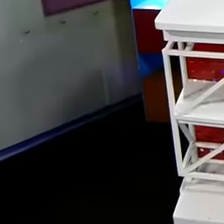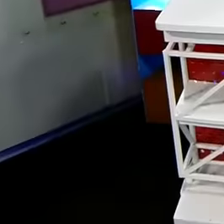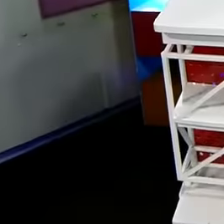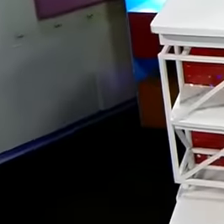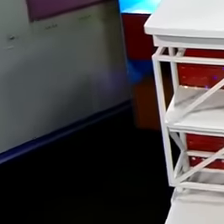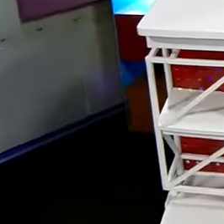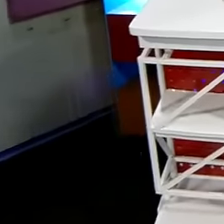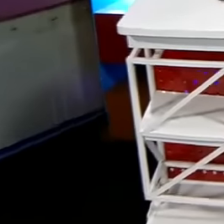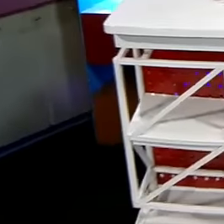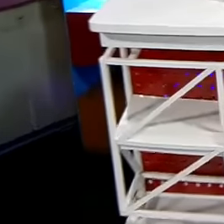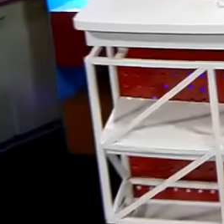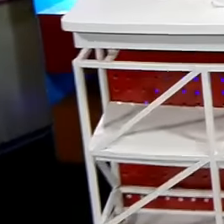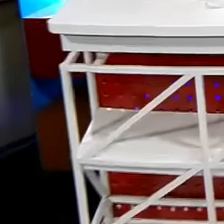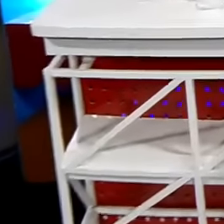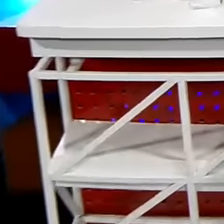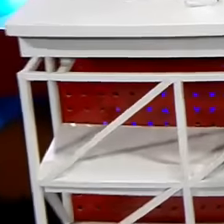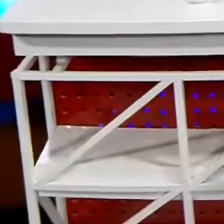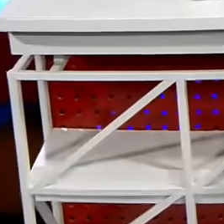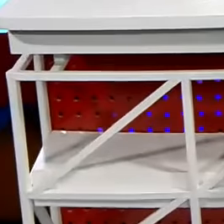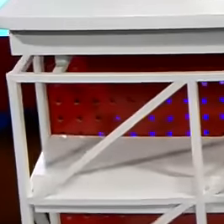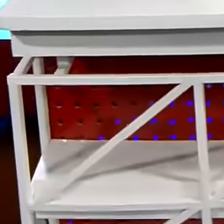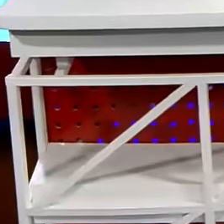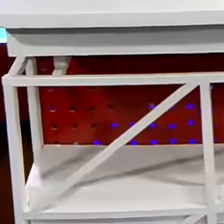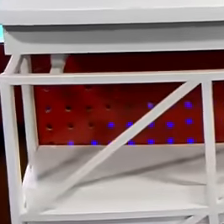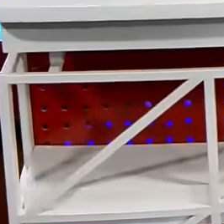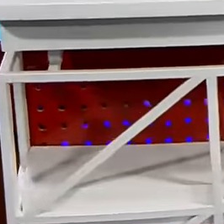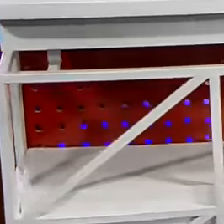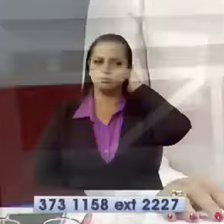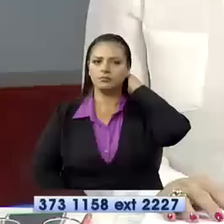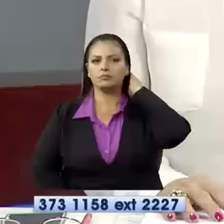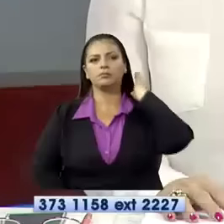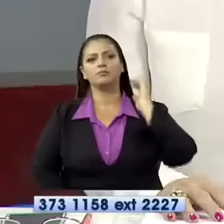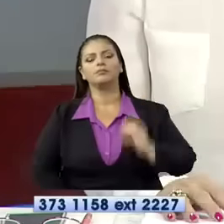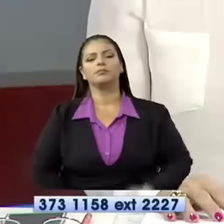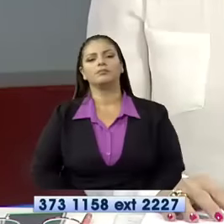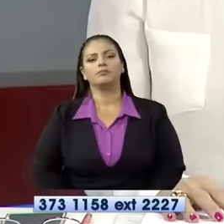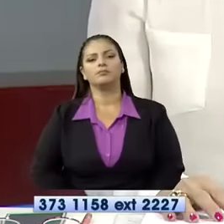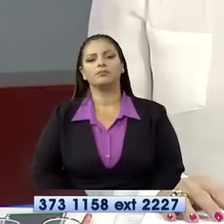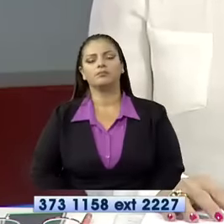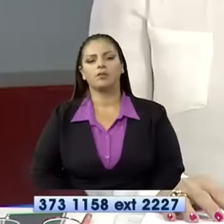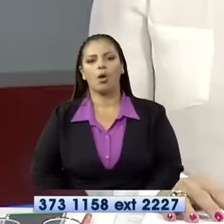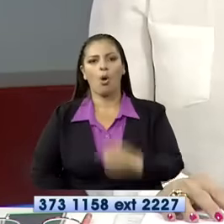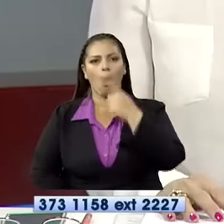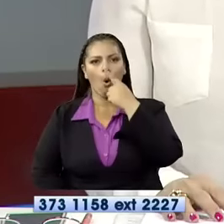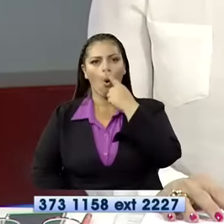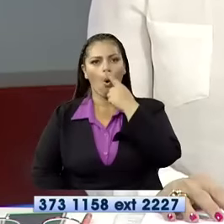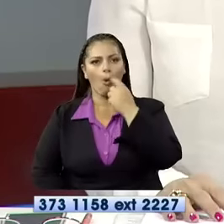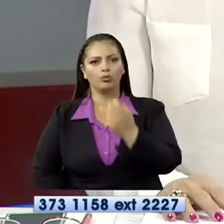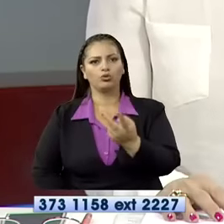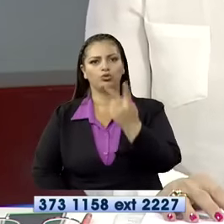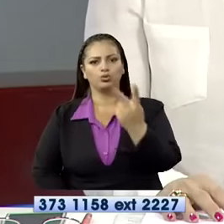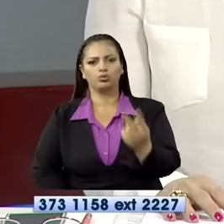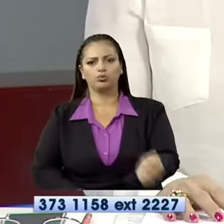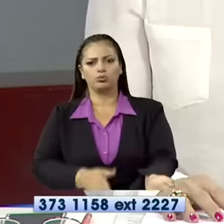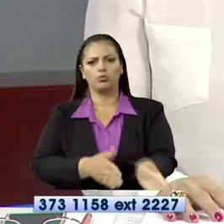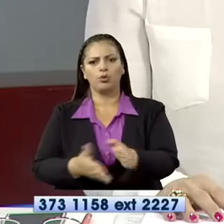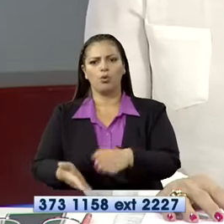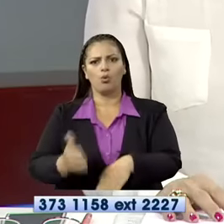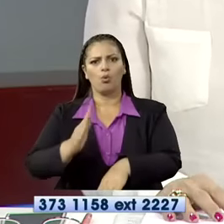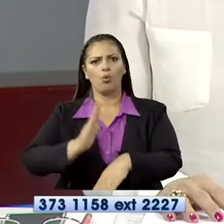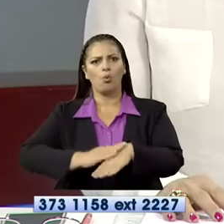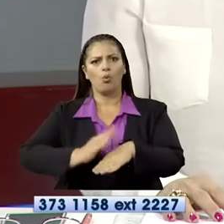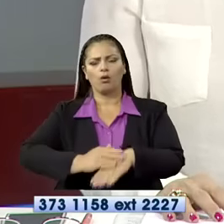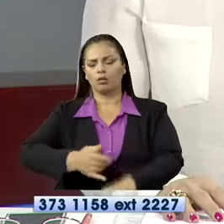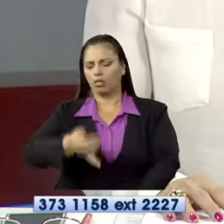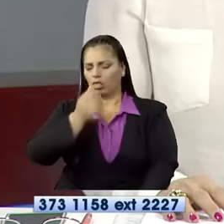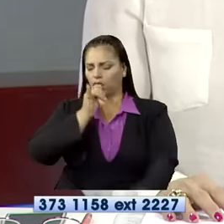marzo seguimos informando dos hombres fal Aparentemente por el consumo de licor en el cantón ventanas de la provincia de los